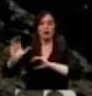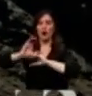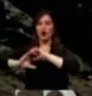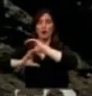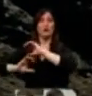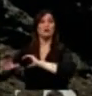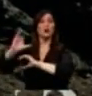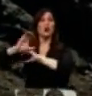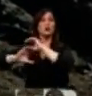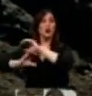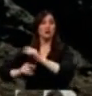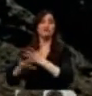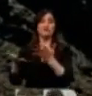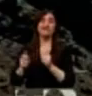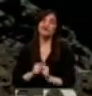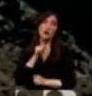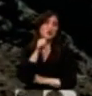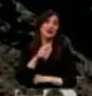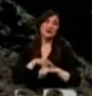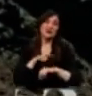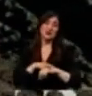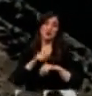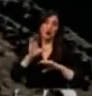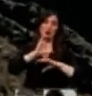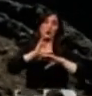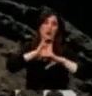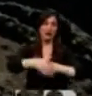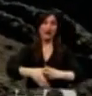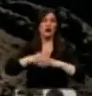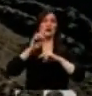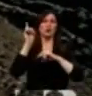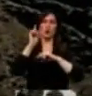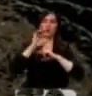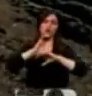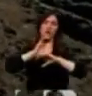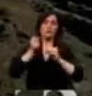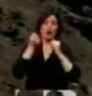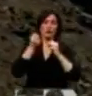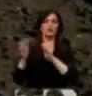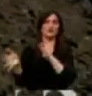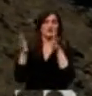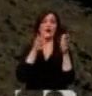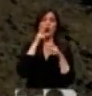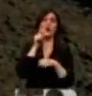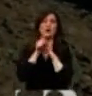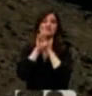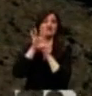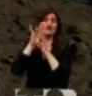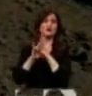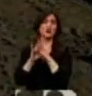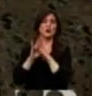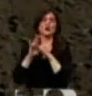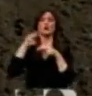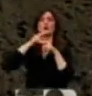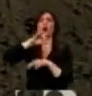la persona desaparecida. Sí, tenemos que lamentar, el señor Jorge Taboada, de 57 años, fue arrastrado y tapado por